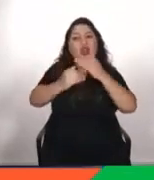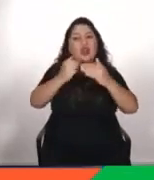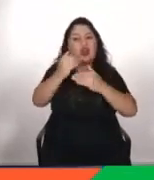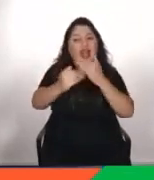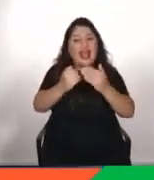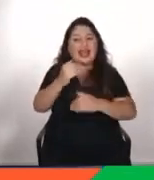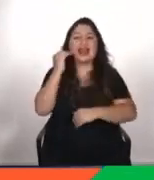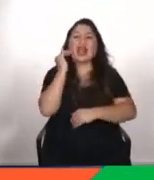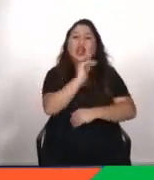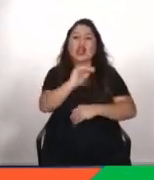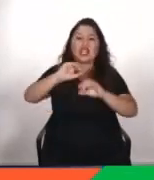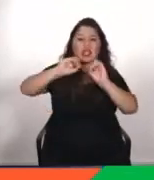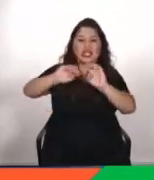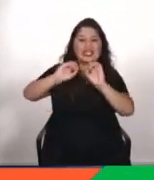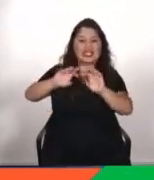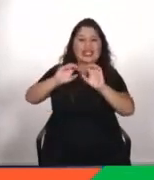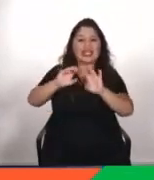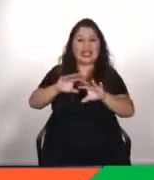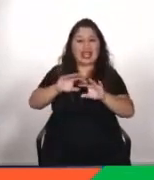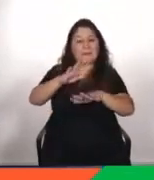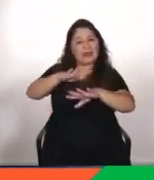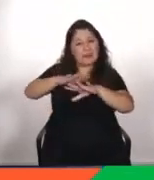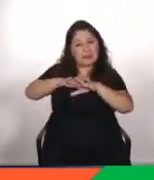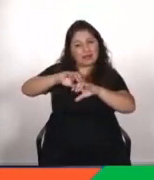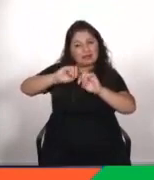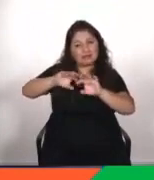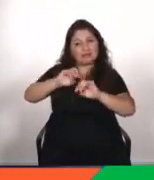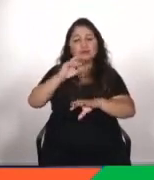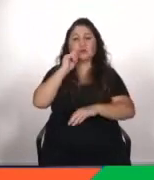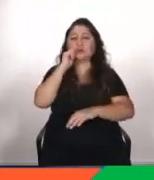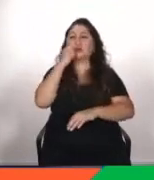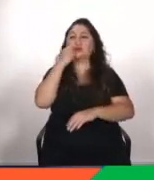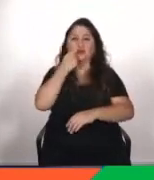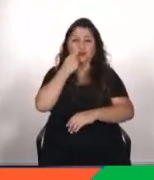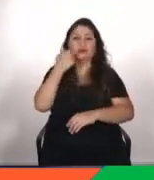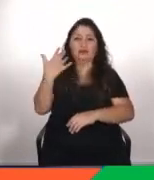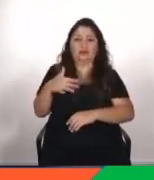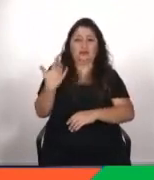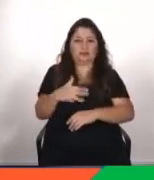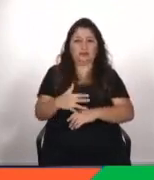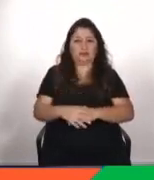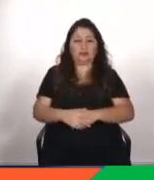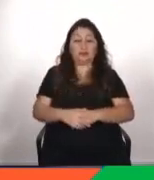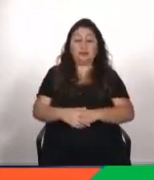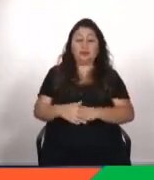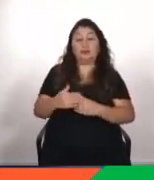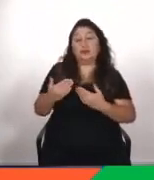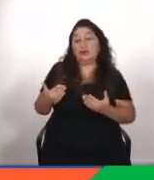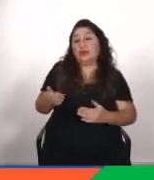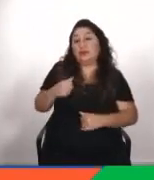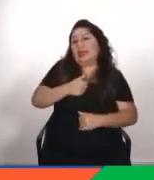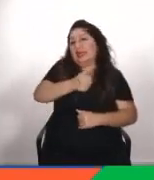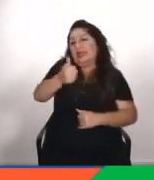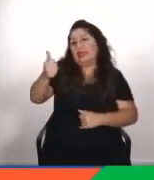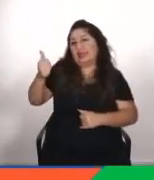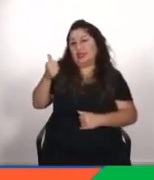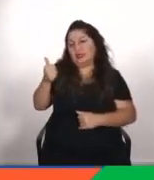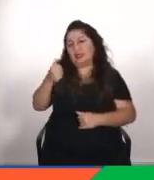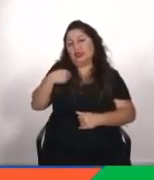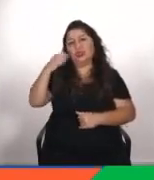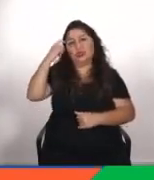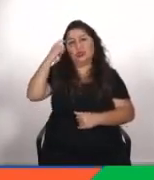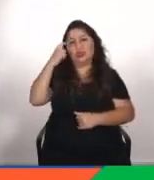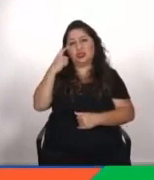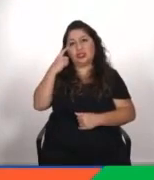sentido, tratar de aportar significado a aquello que estamos aprendiendo. Excelente. Y yo creo que para todo en la educación, en realidad, yo creo que sí, cualquier cosa, si